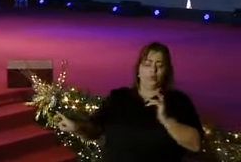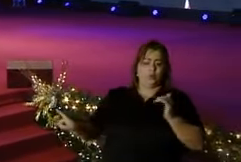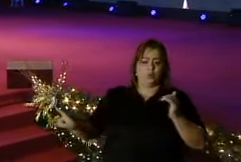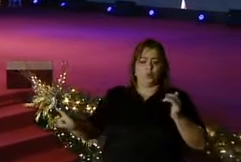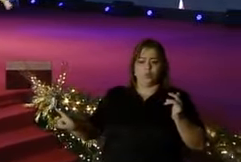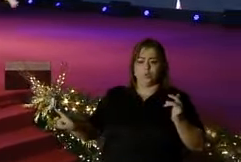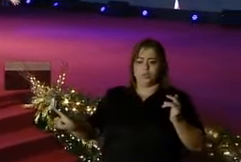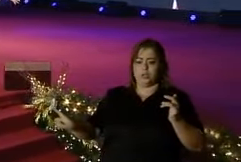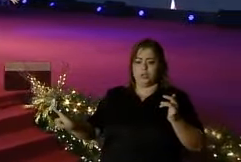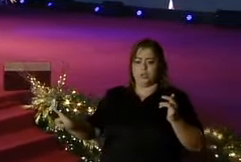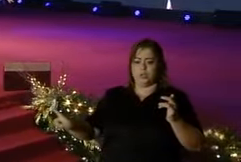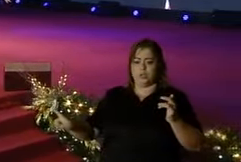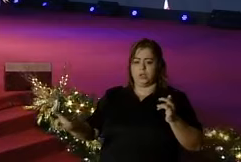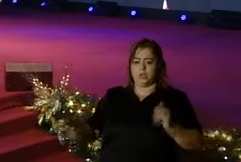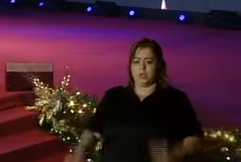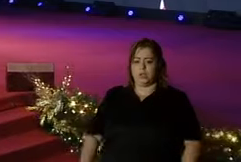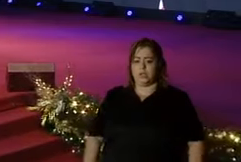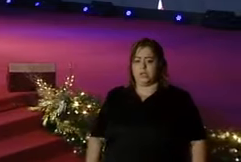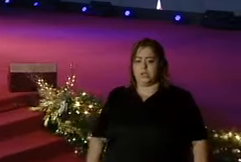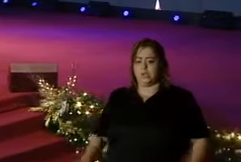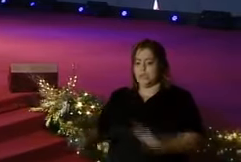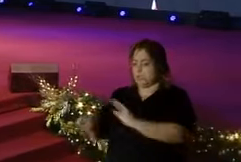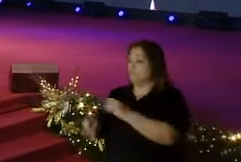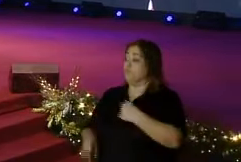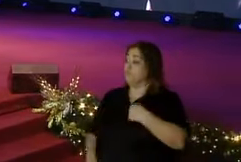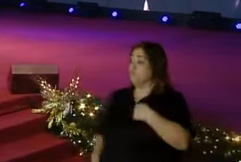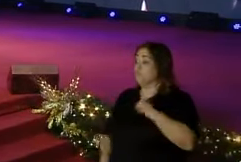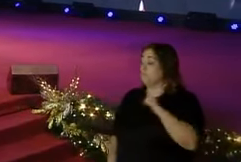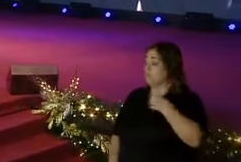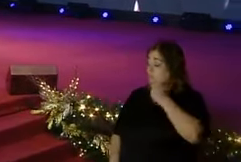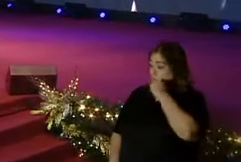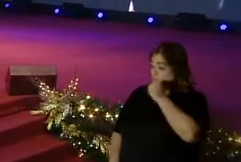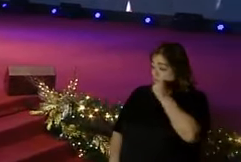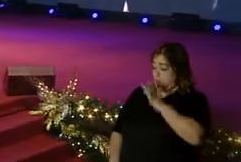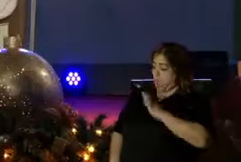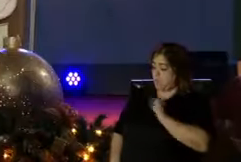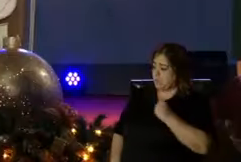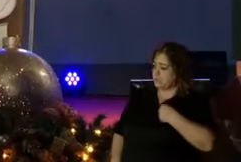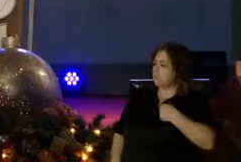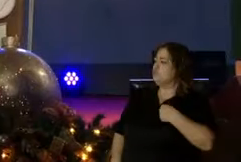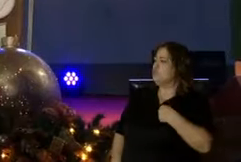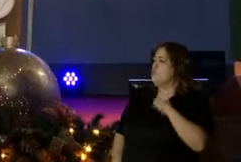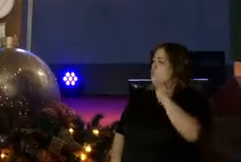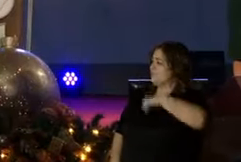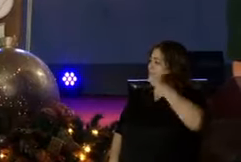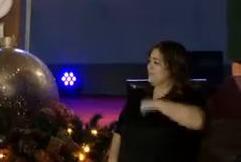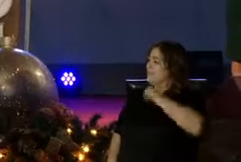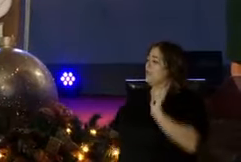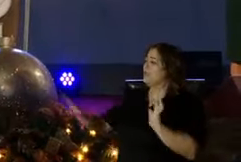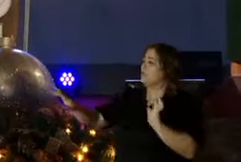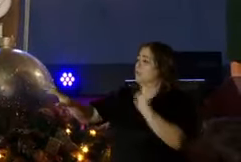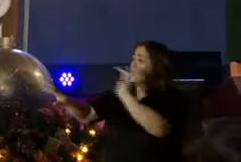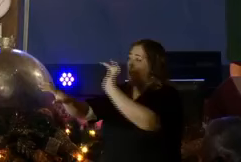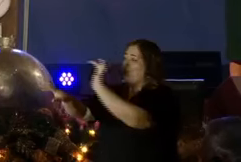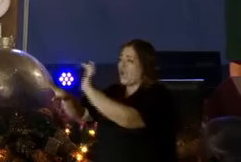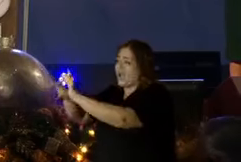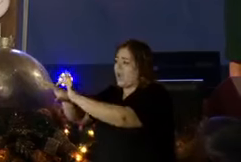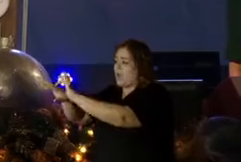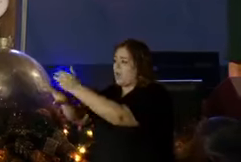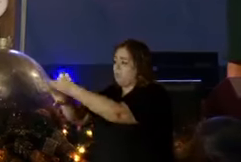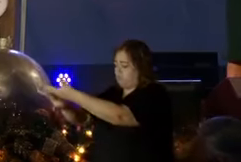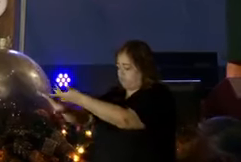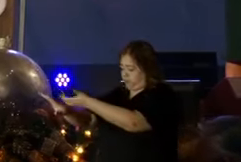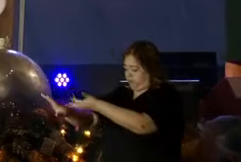Yo he sido, Señor, que he tocado. Solo el borde por no molestar.